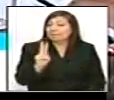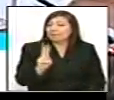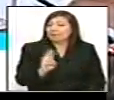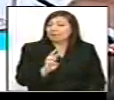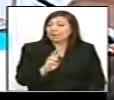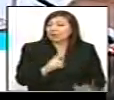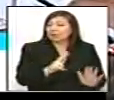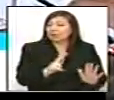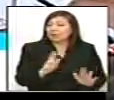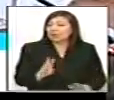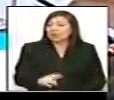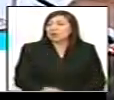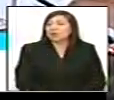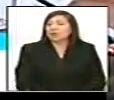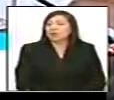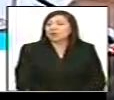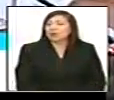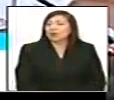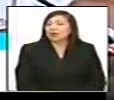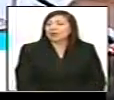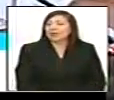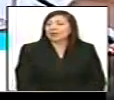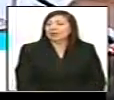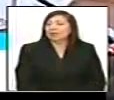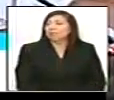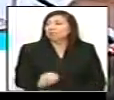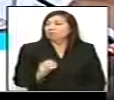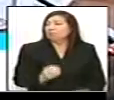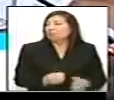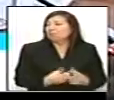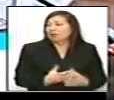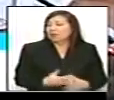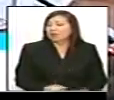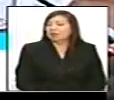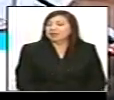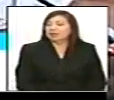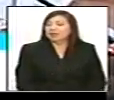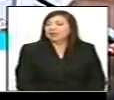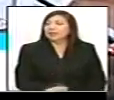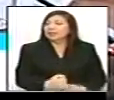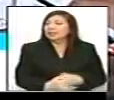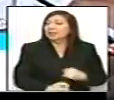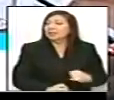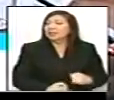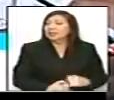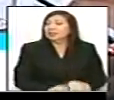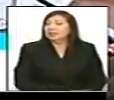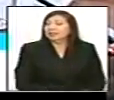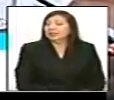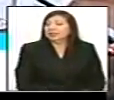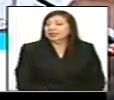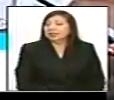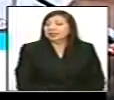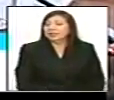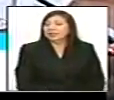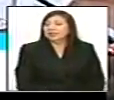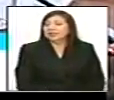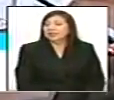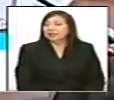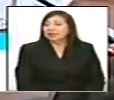WGS 84, al sistema, hay un punto en Arequipa, al sistema internacional. Entonces